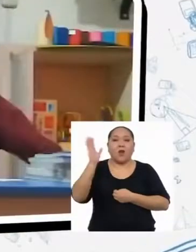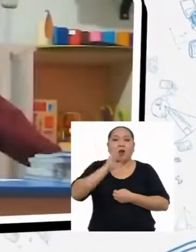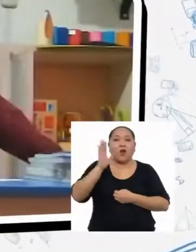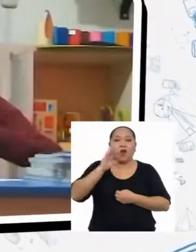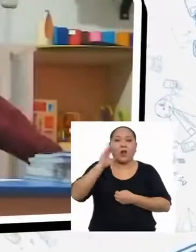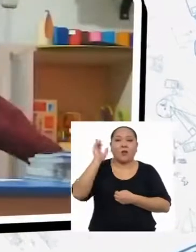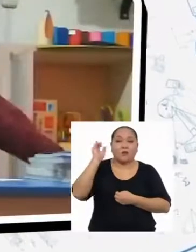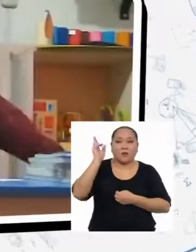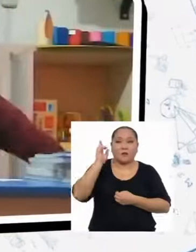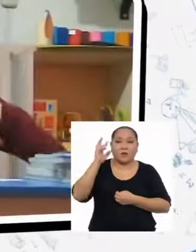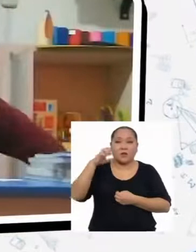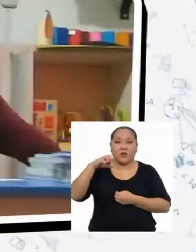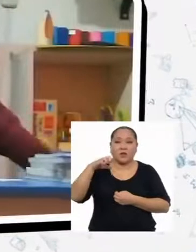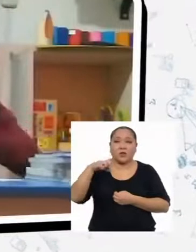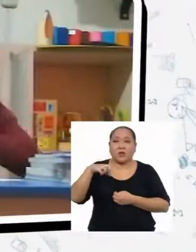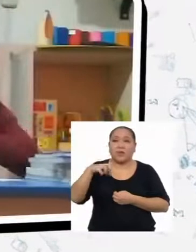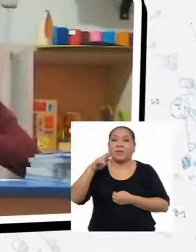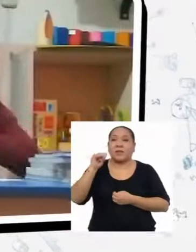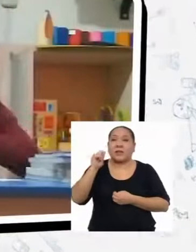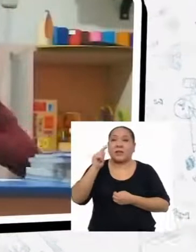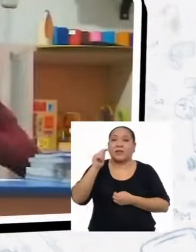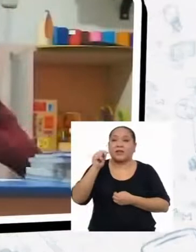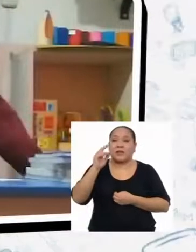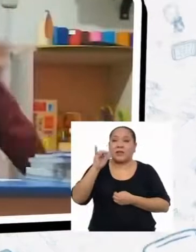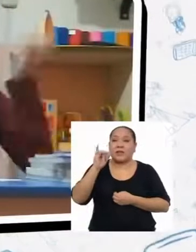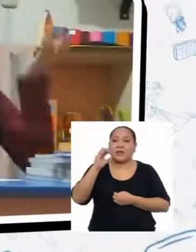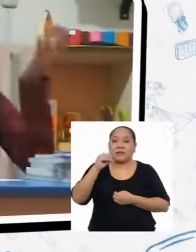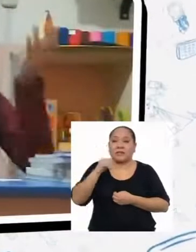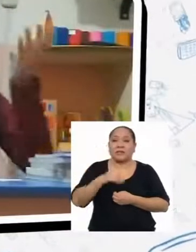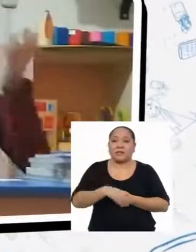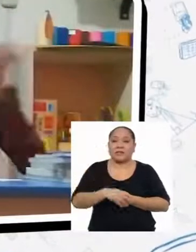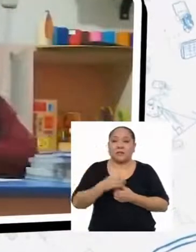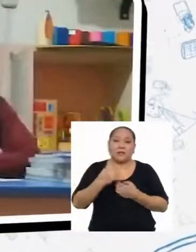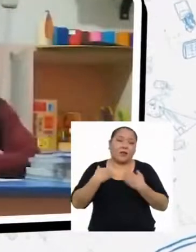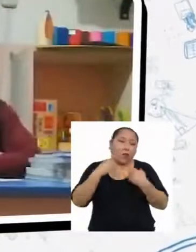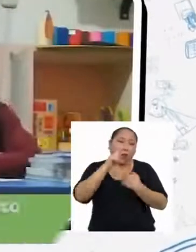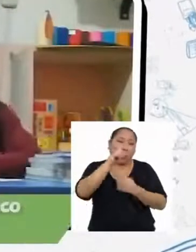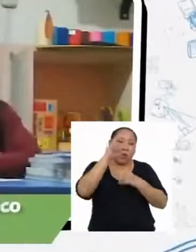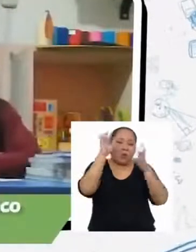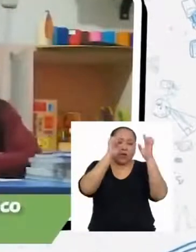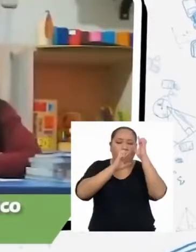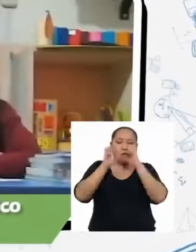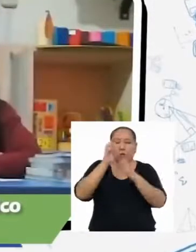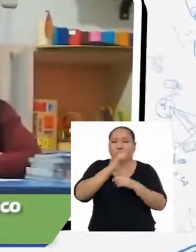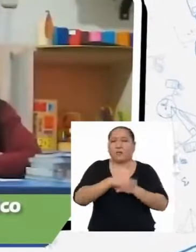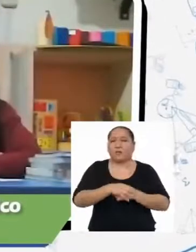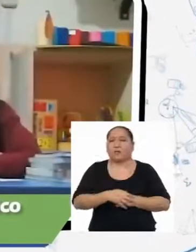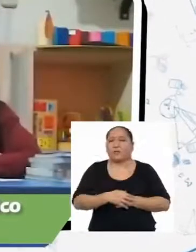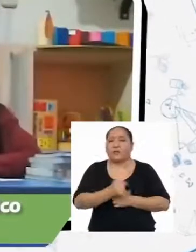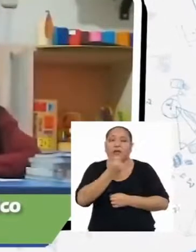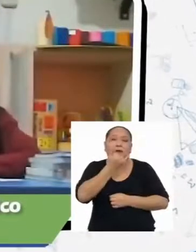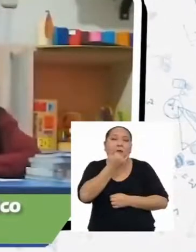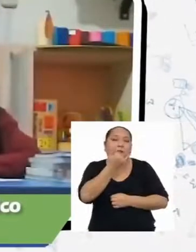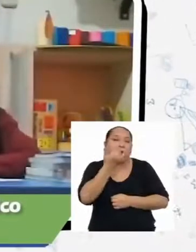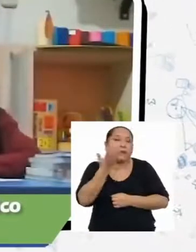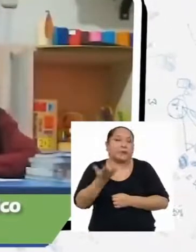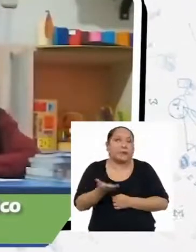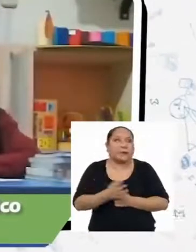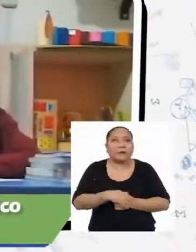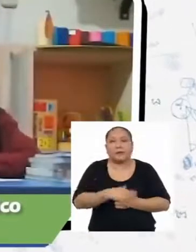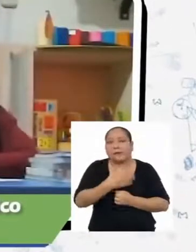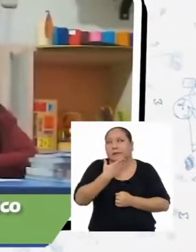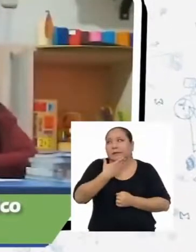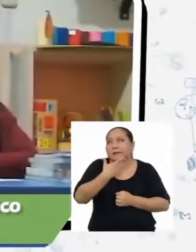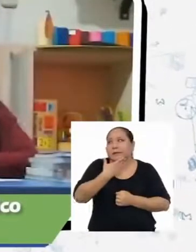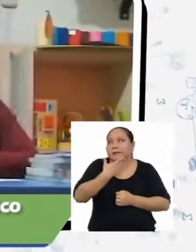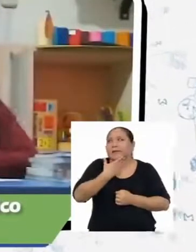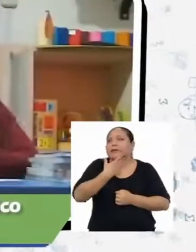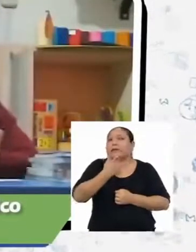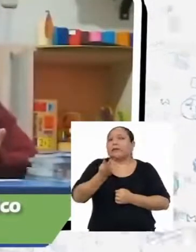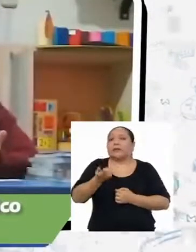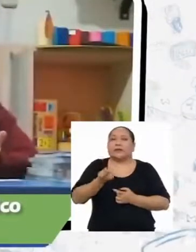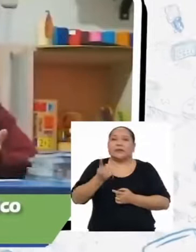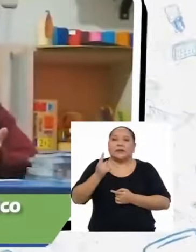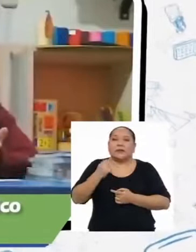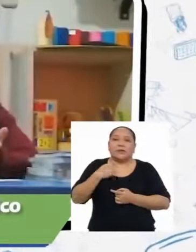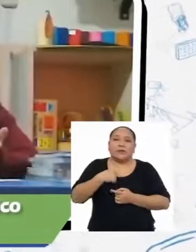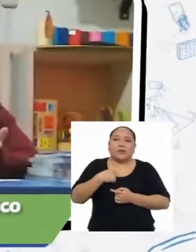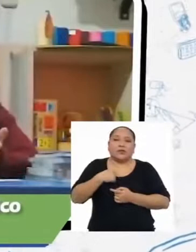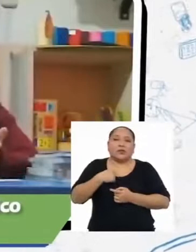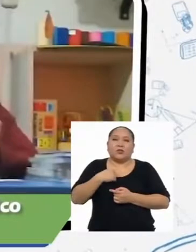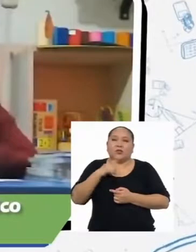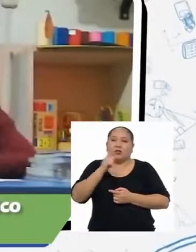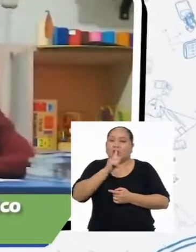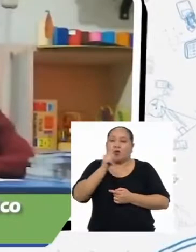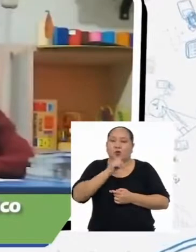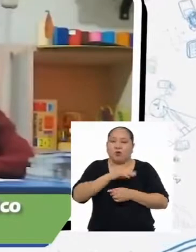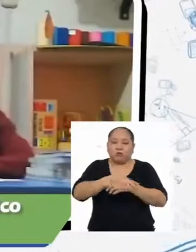Patricia. Hola, Rodrigo. Tengo una duda. ¿Qué pasaría si no planifico muy bien mi